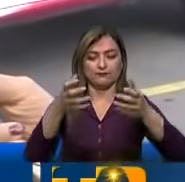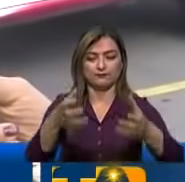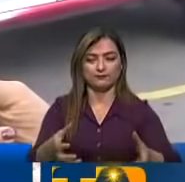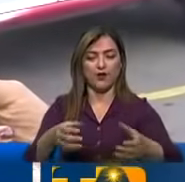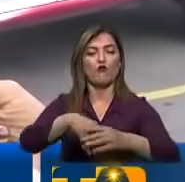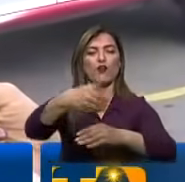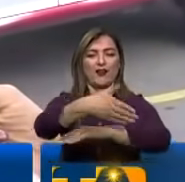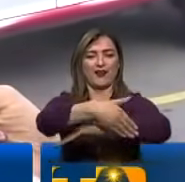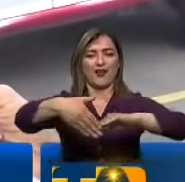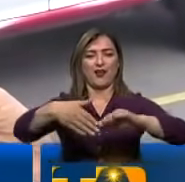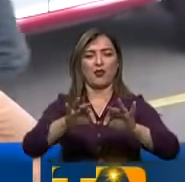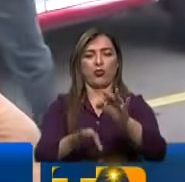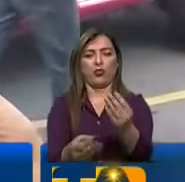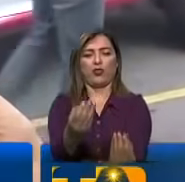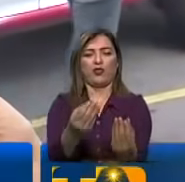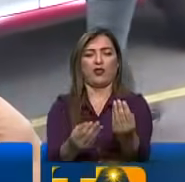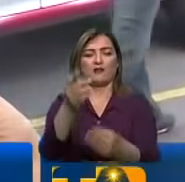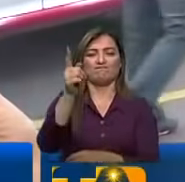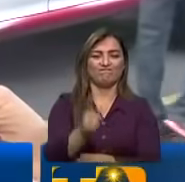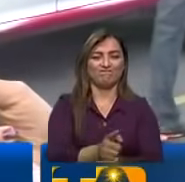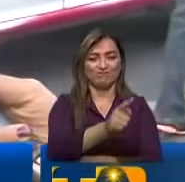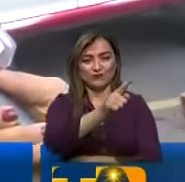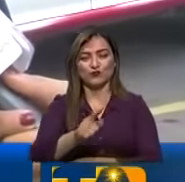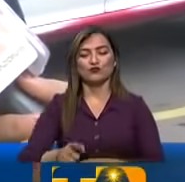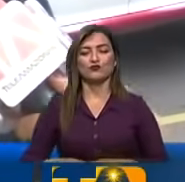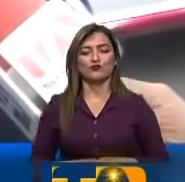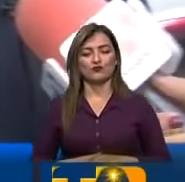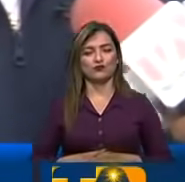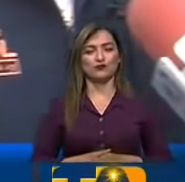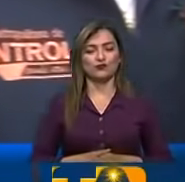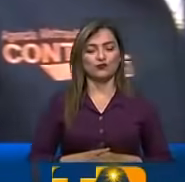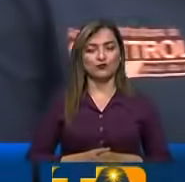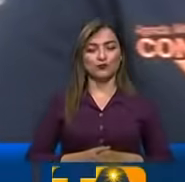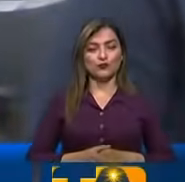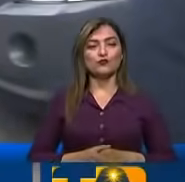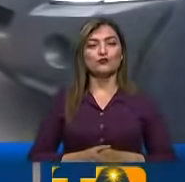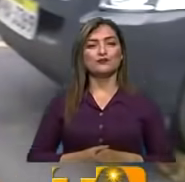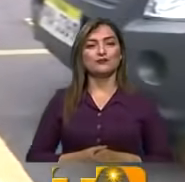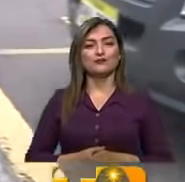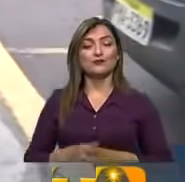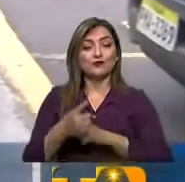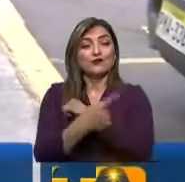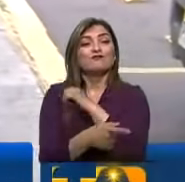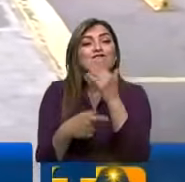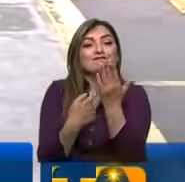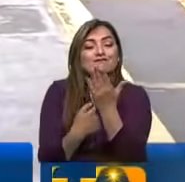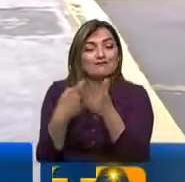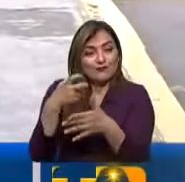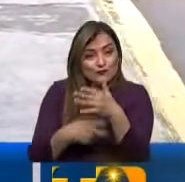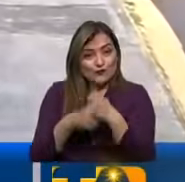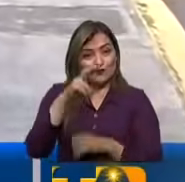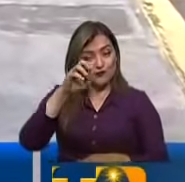Esto incluye el tema de la quema de los monigotes. Para esto existe una sanción que consiste en una multa